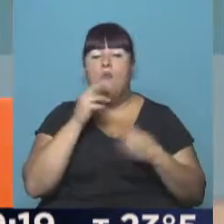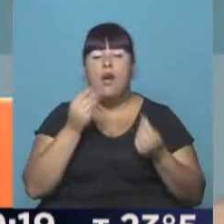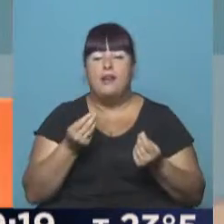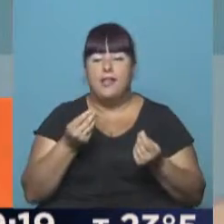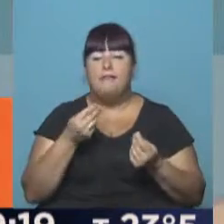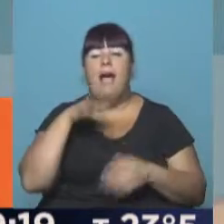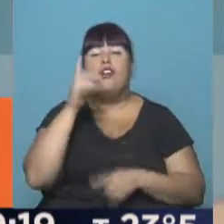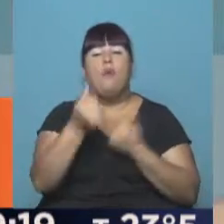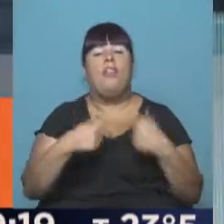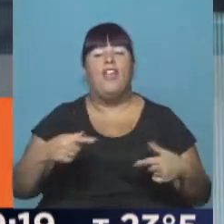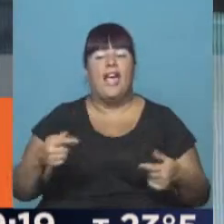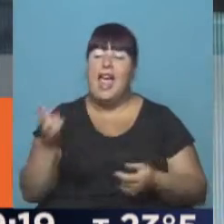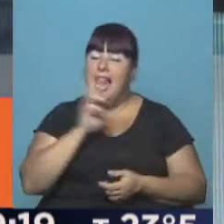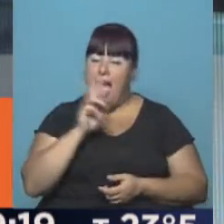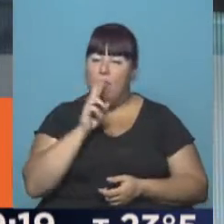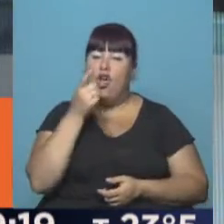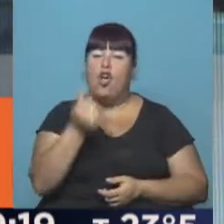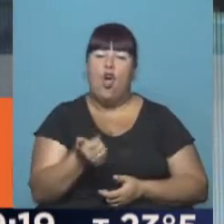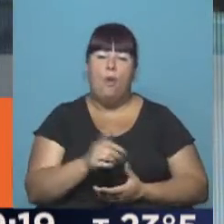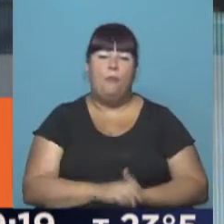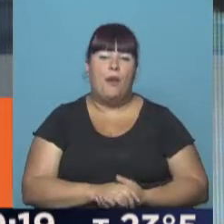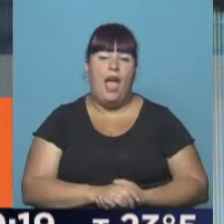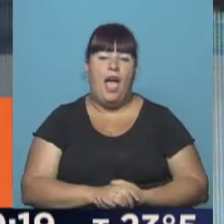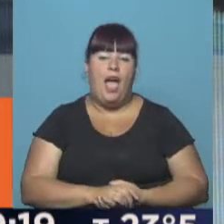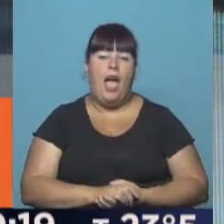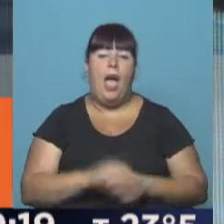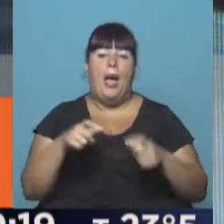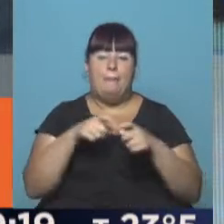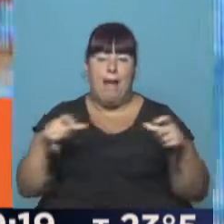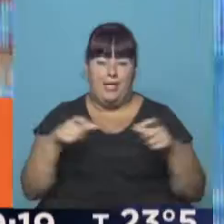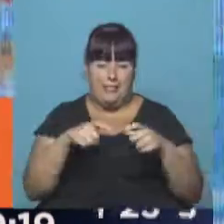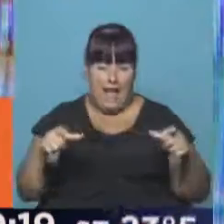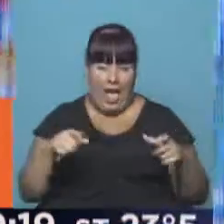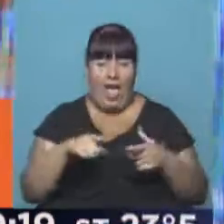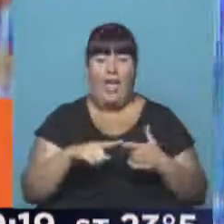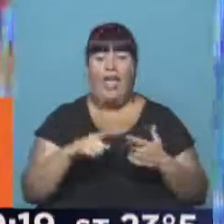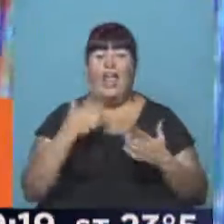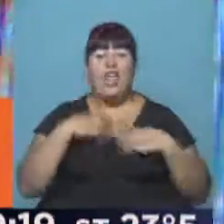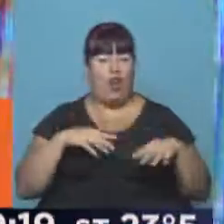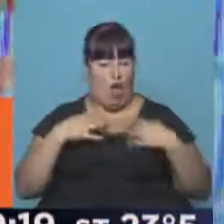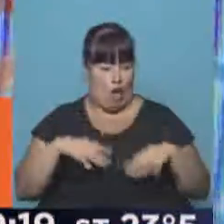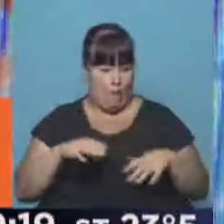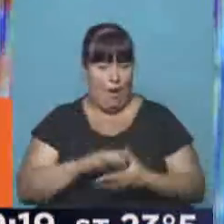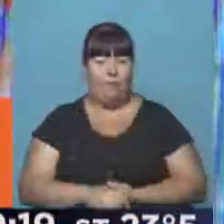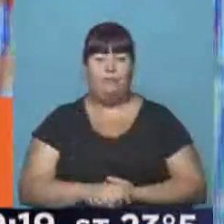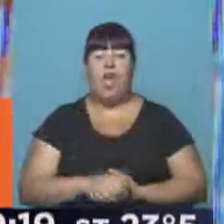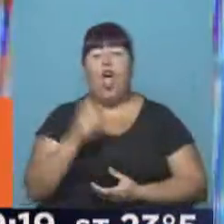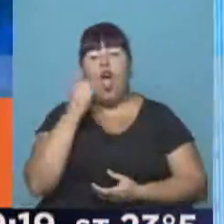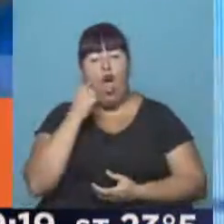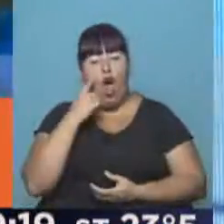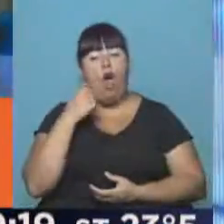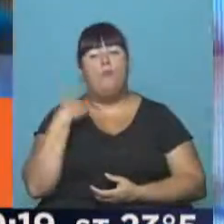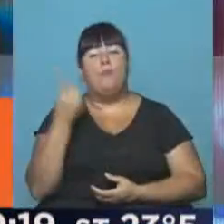es lo que más compran las mujeres compran pasajes de indumentaria los hombres